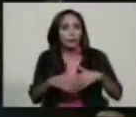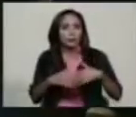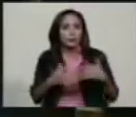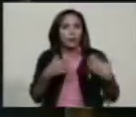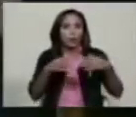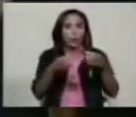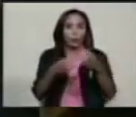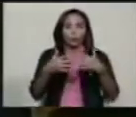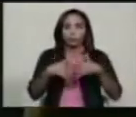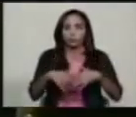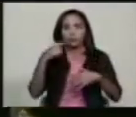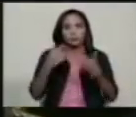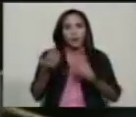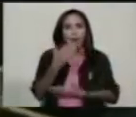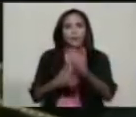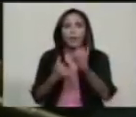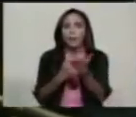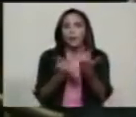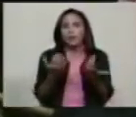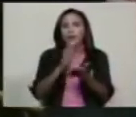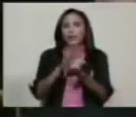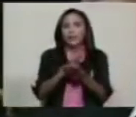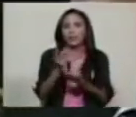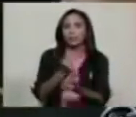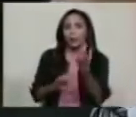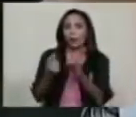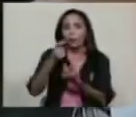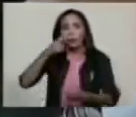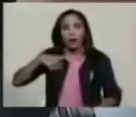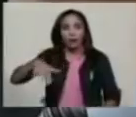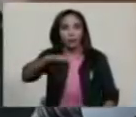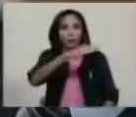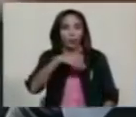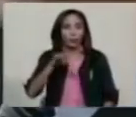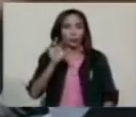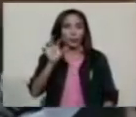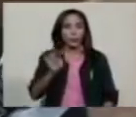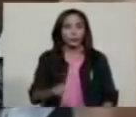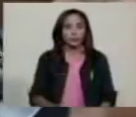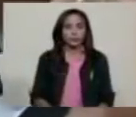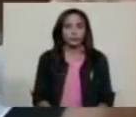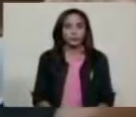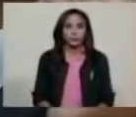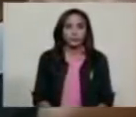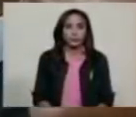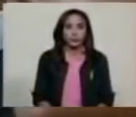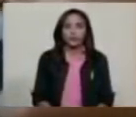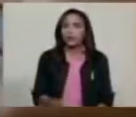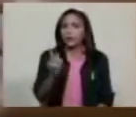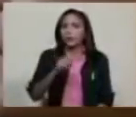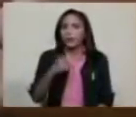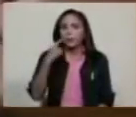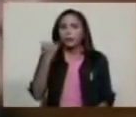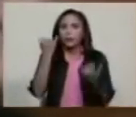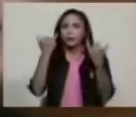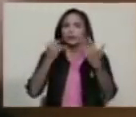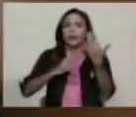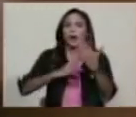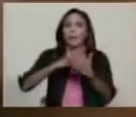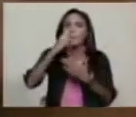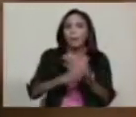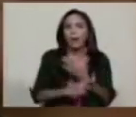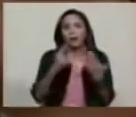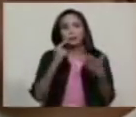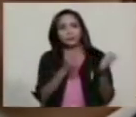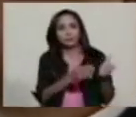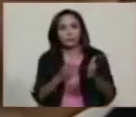de apostar a la estabilidad económica de la República Bolivariana de Venezuela y los programas en esta materia que ha